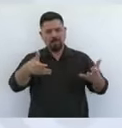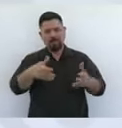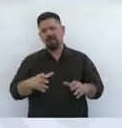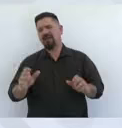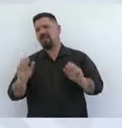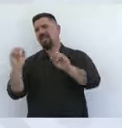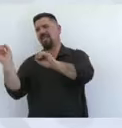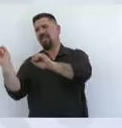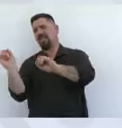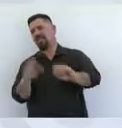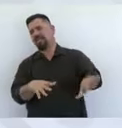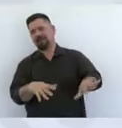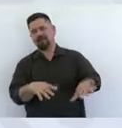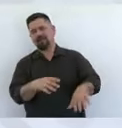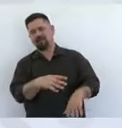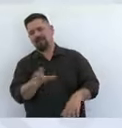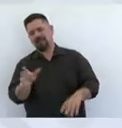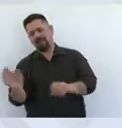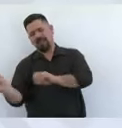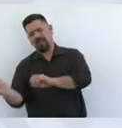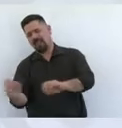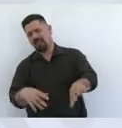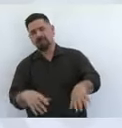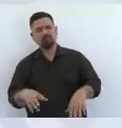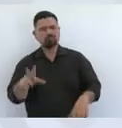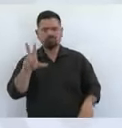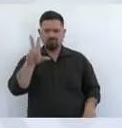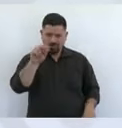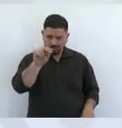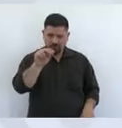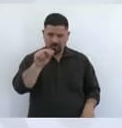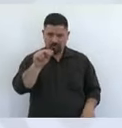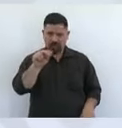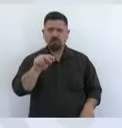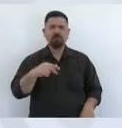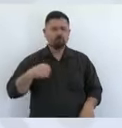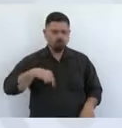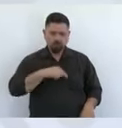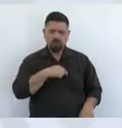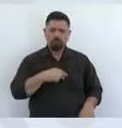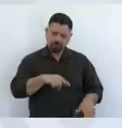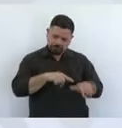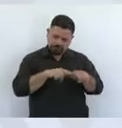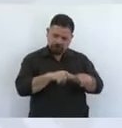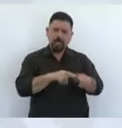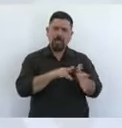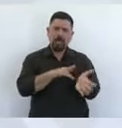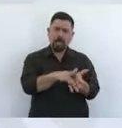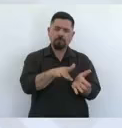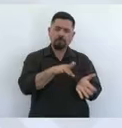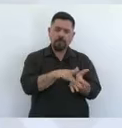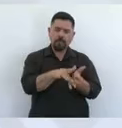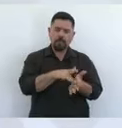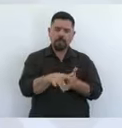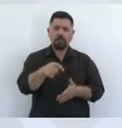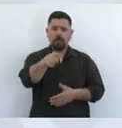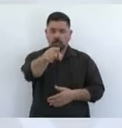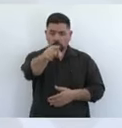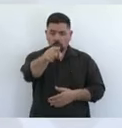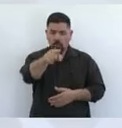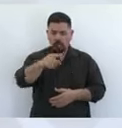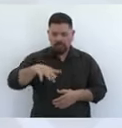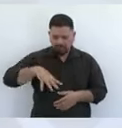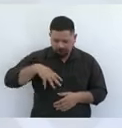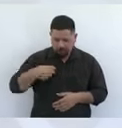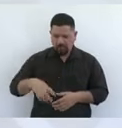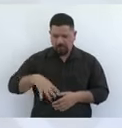medio rural, las actividades productivas. Vamos a seguir apoyando para que vean compensado su esfuerzo.